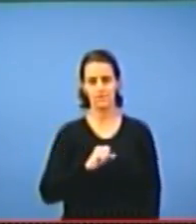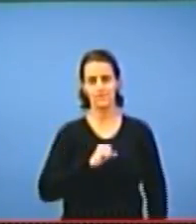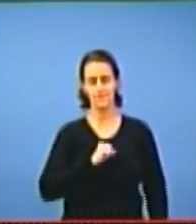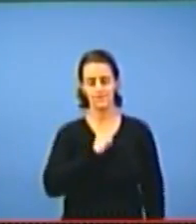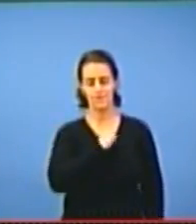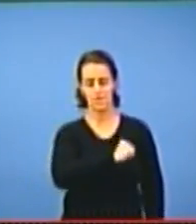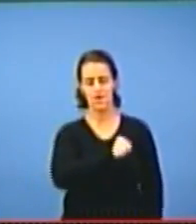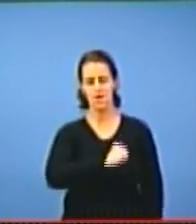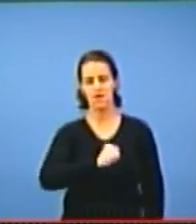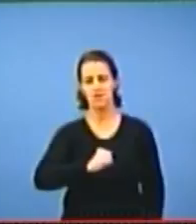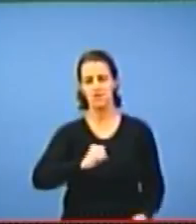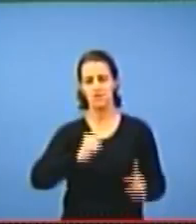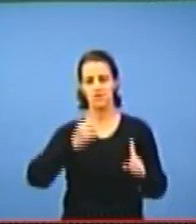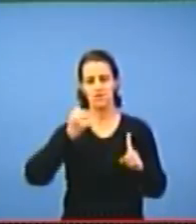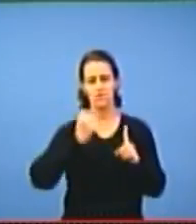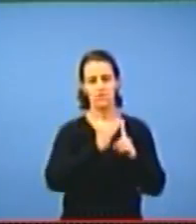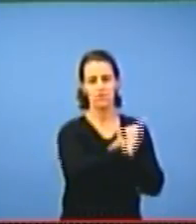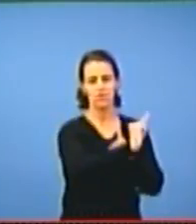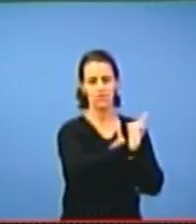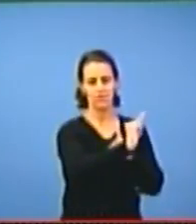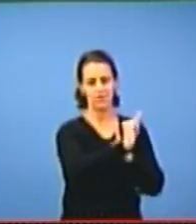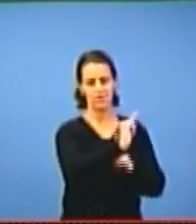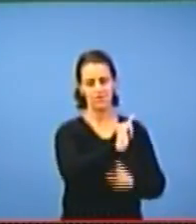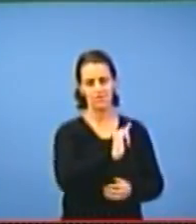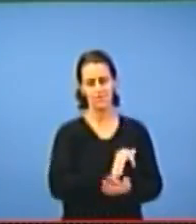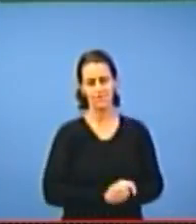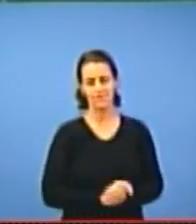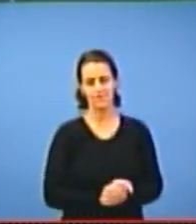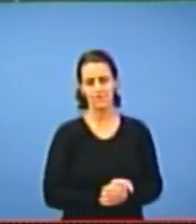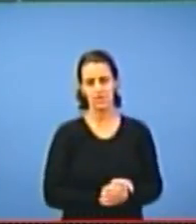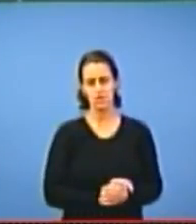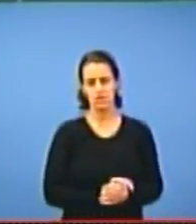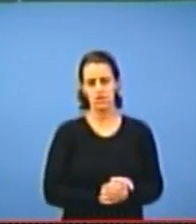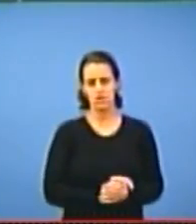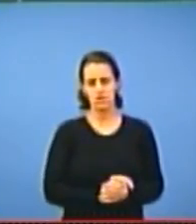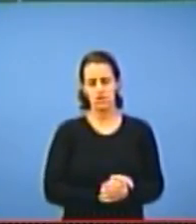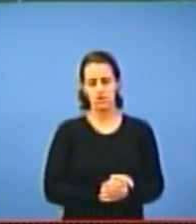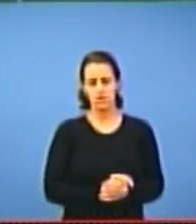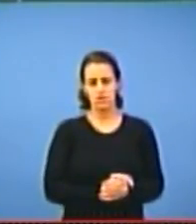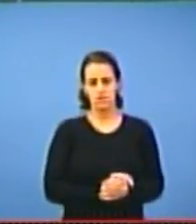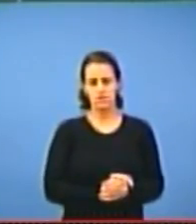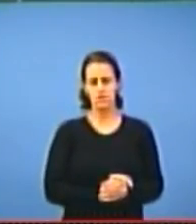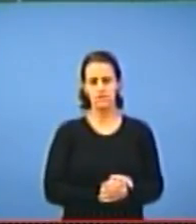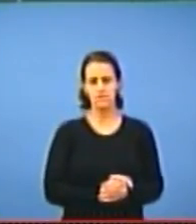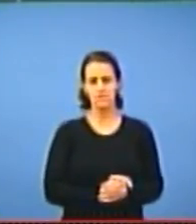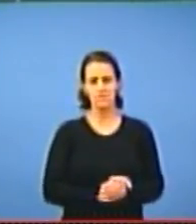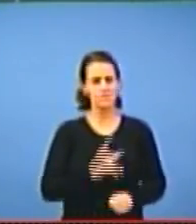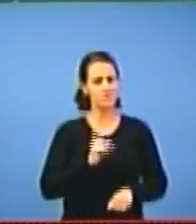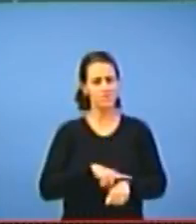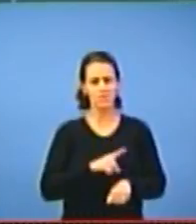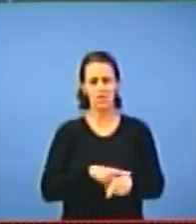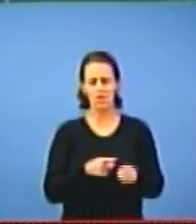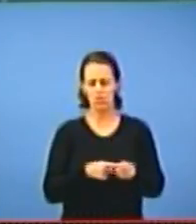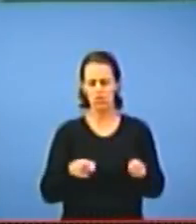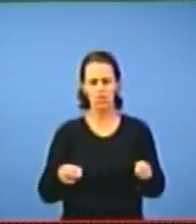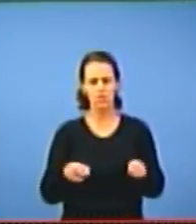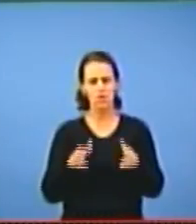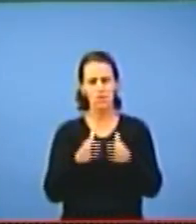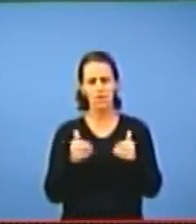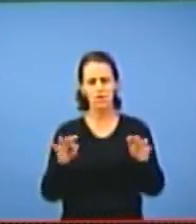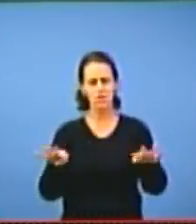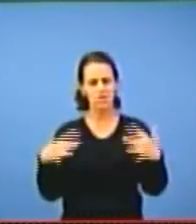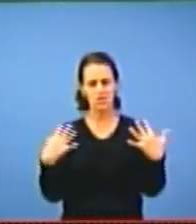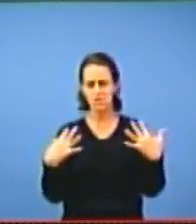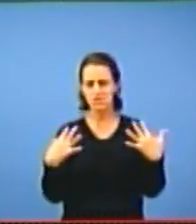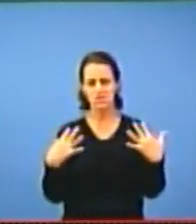mataron a mis profetas. Nuestro tiempo es corto. Yo voy a pedir a los hermanos atención